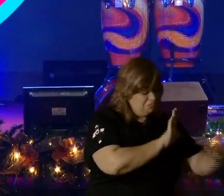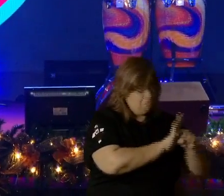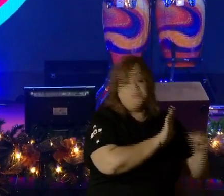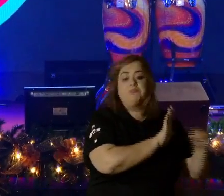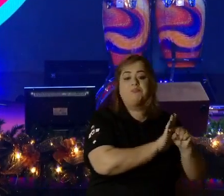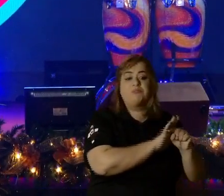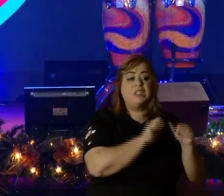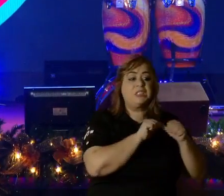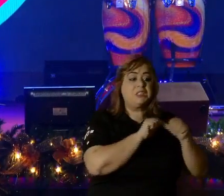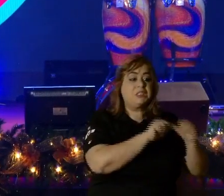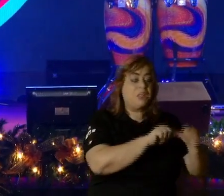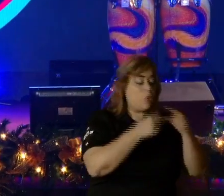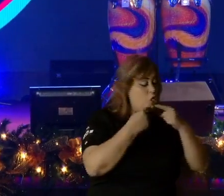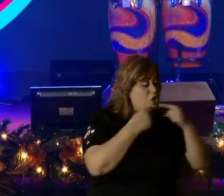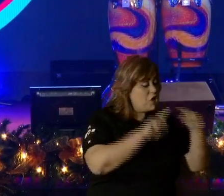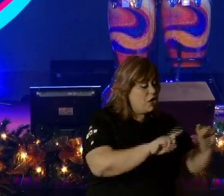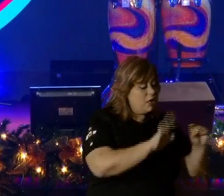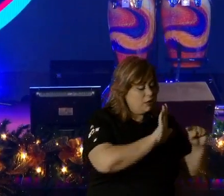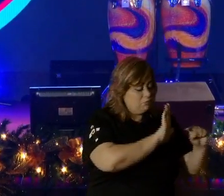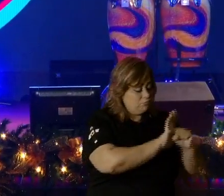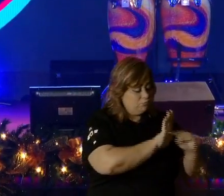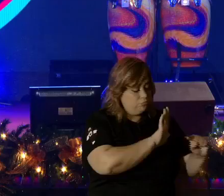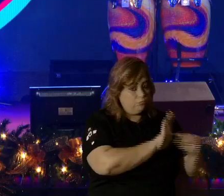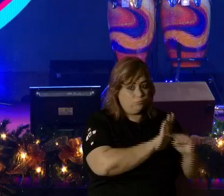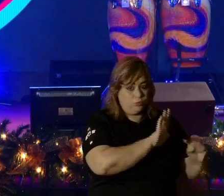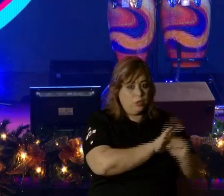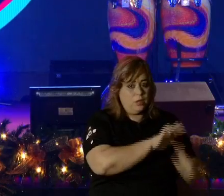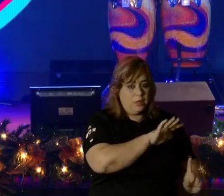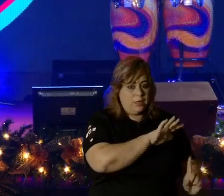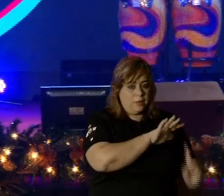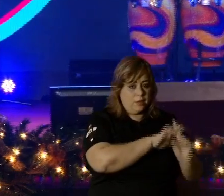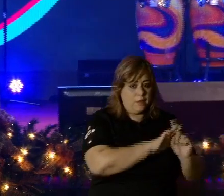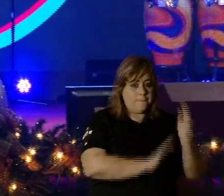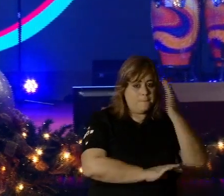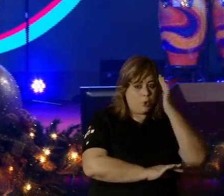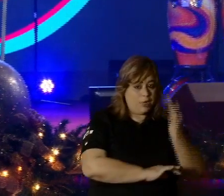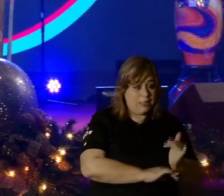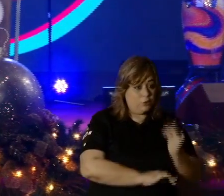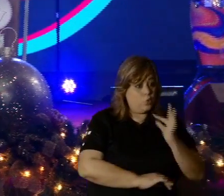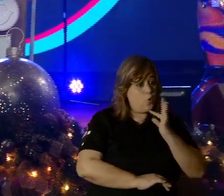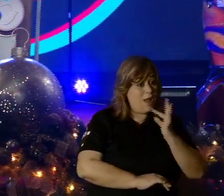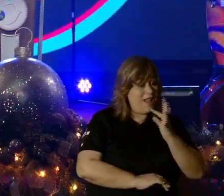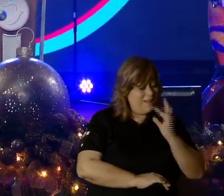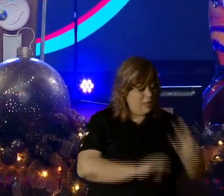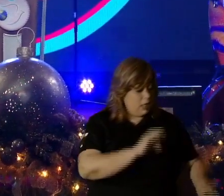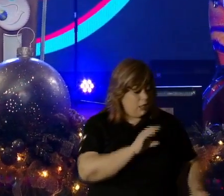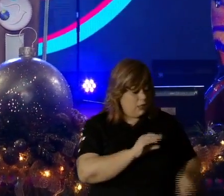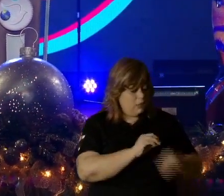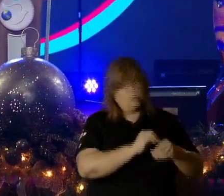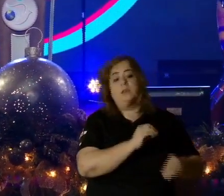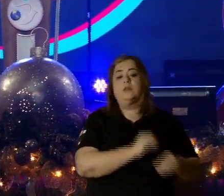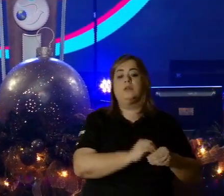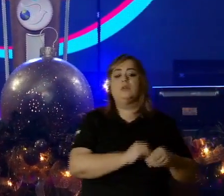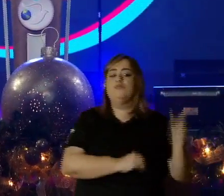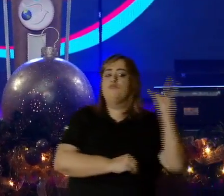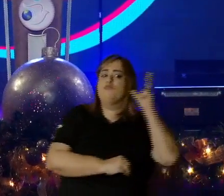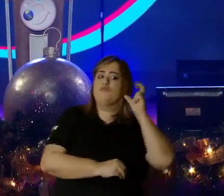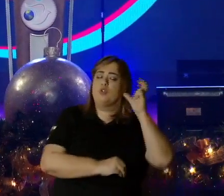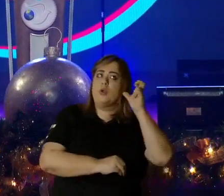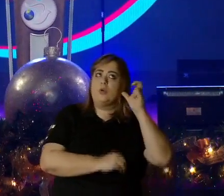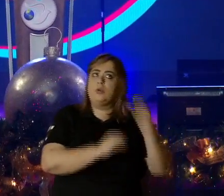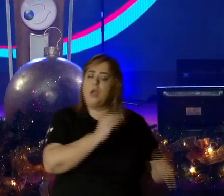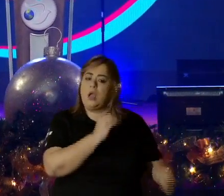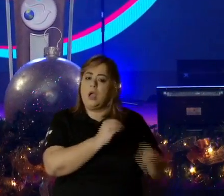seguir declarando cosas negativas que van a venir a tu vida, porque lo que tú hablas se te añade y lo que tú escuchas se